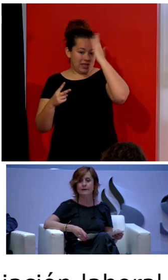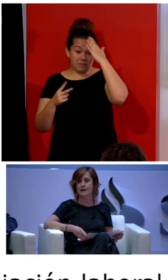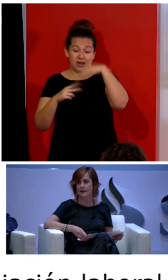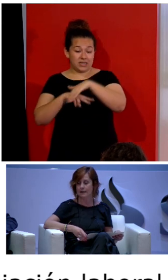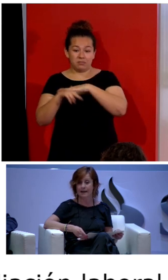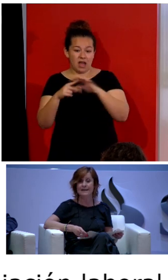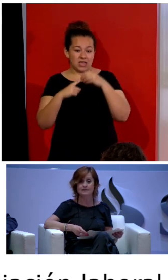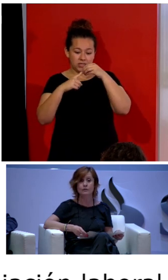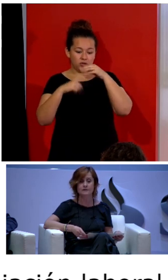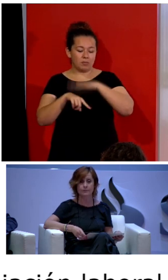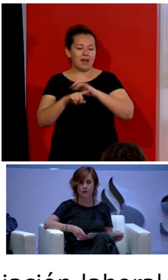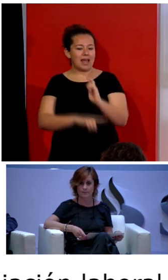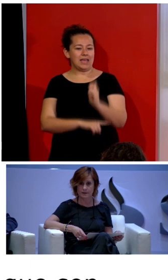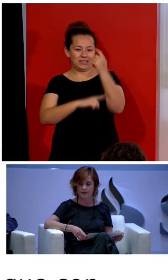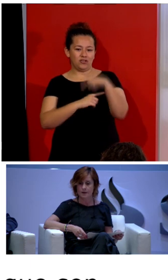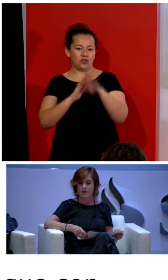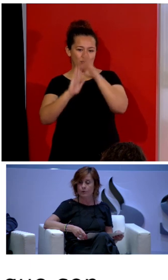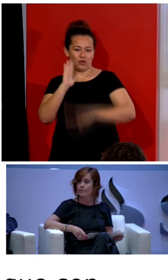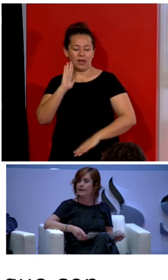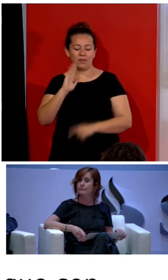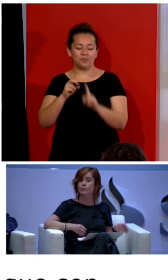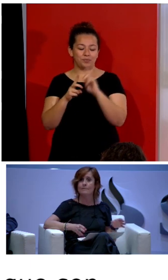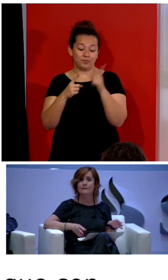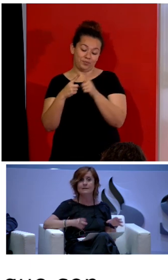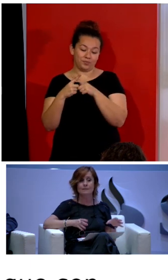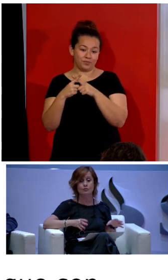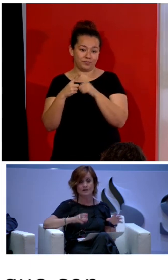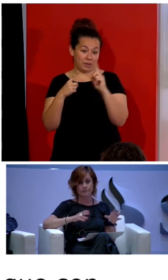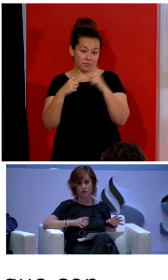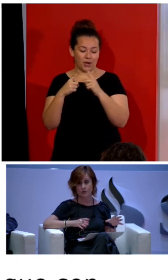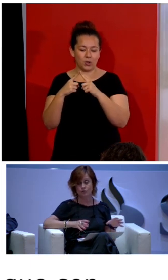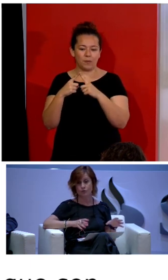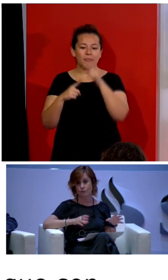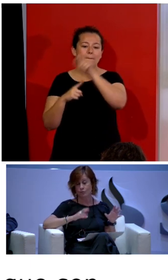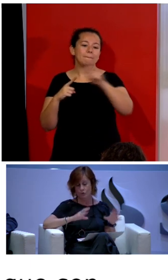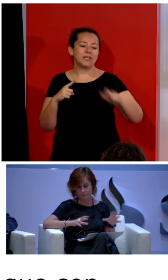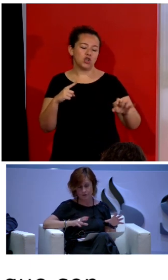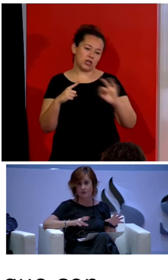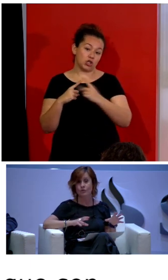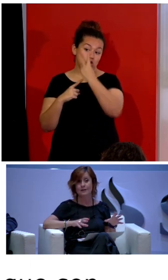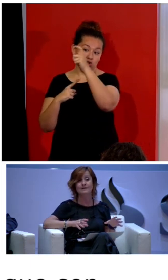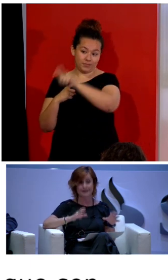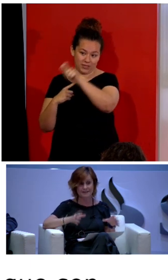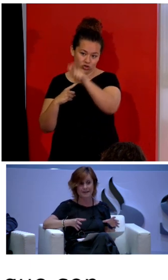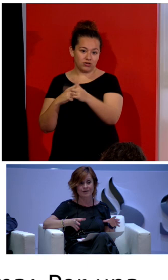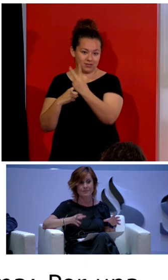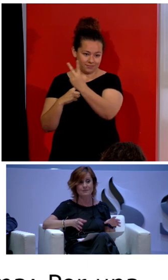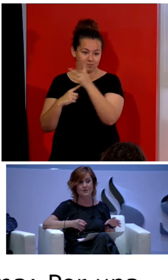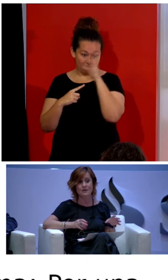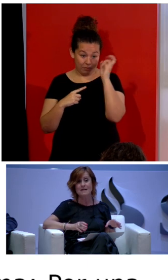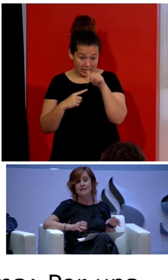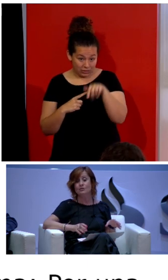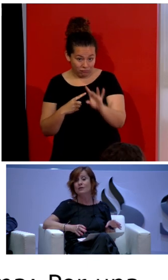básicos para el éxito de este programa. Por una parte tenemos unas personas, son dos personas concretamente que están aquí ahora